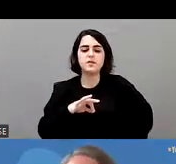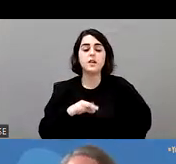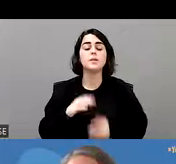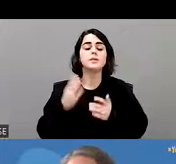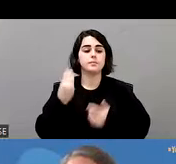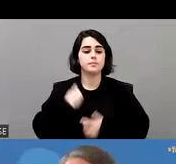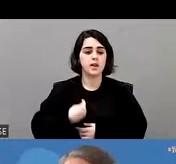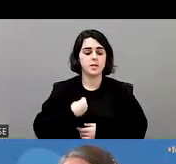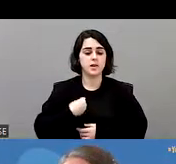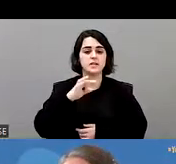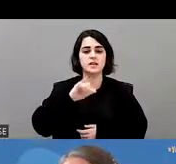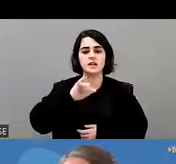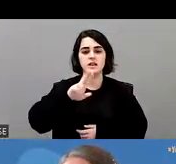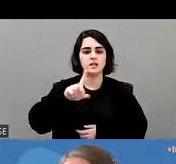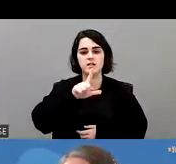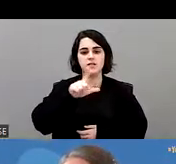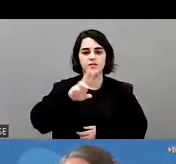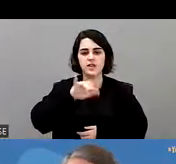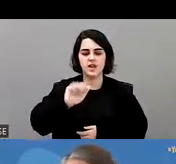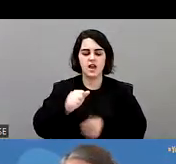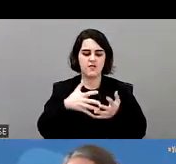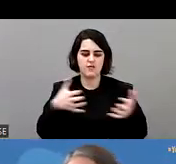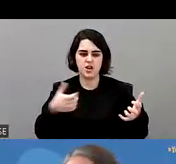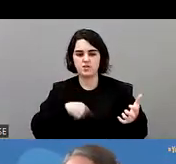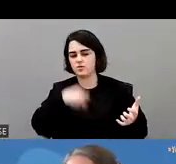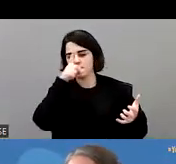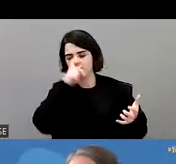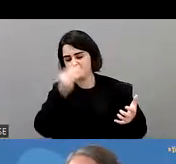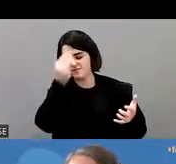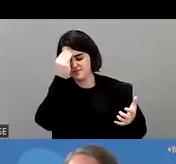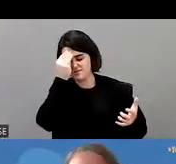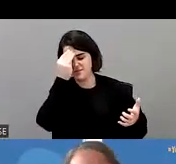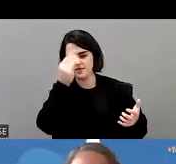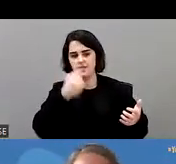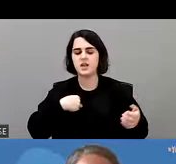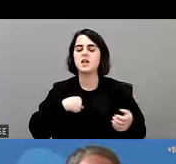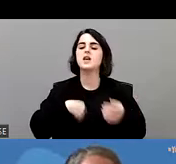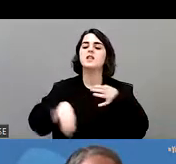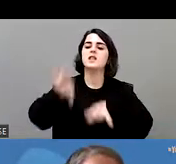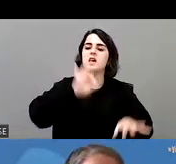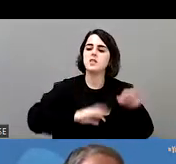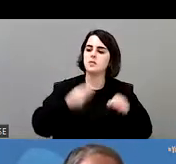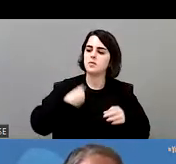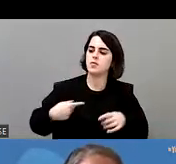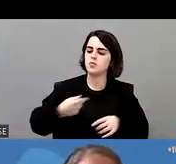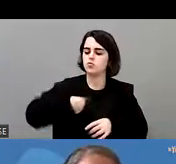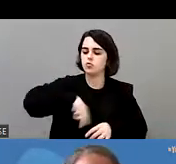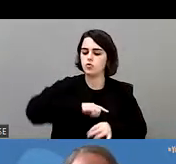De hecho, decía Silvia esta mañana una frase que me he quedado de tu ponencia, Silvia, de respetar las decisiones aunque nos equivoquemos, que me